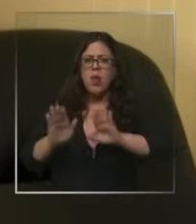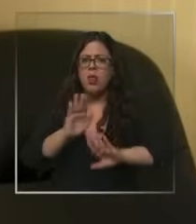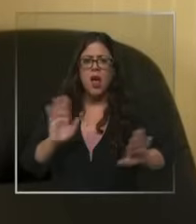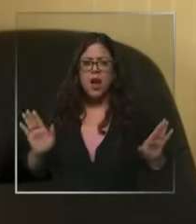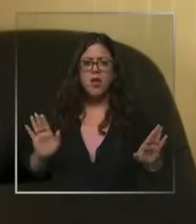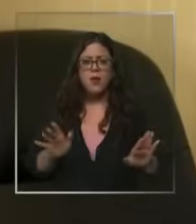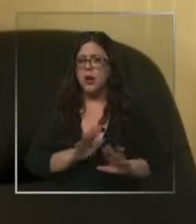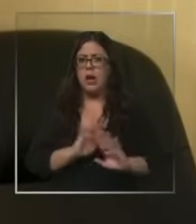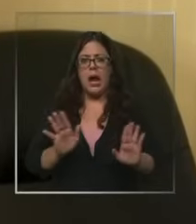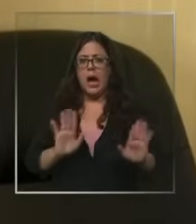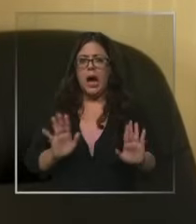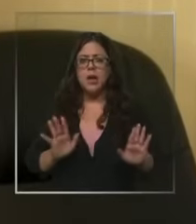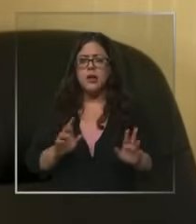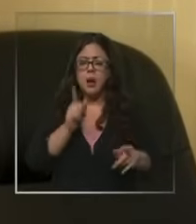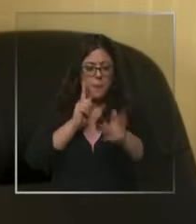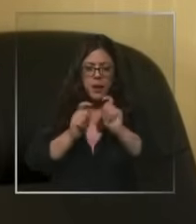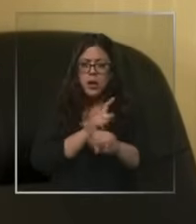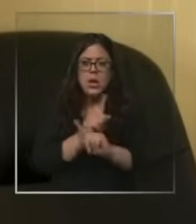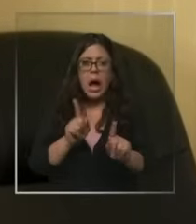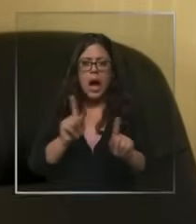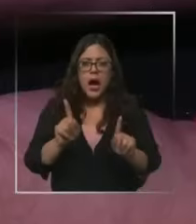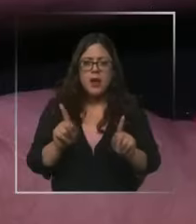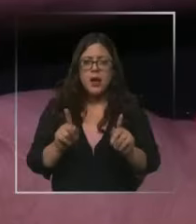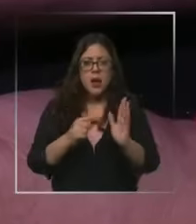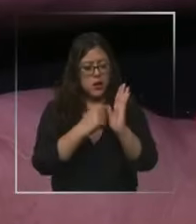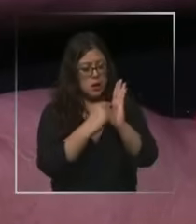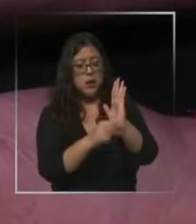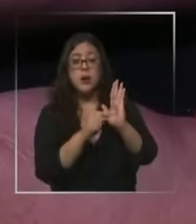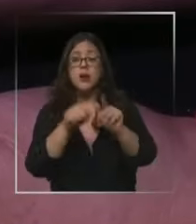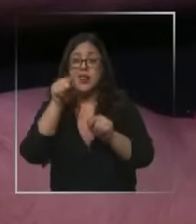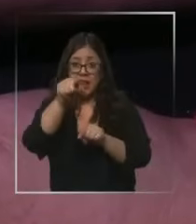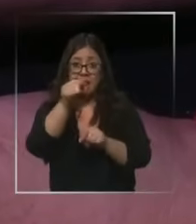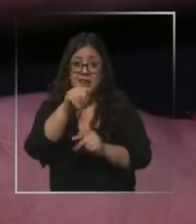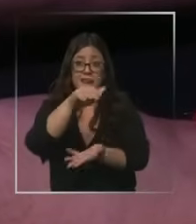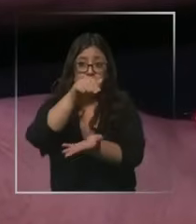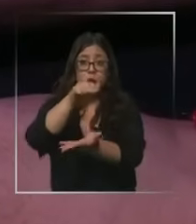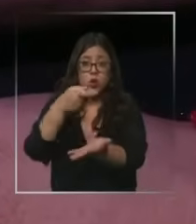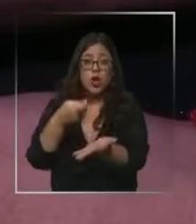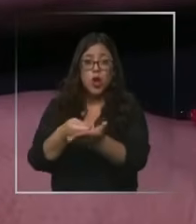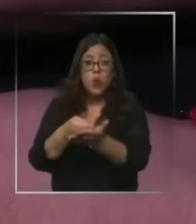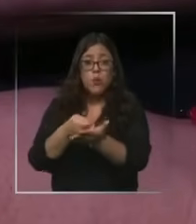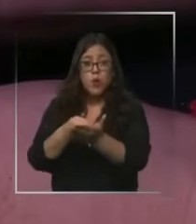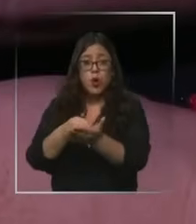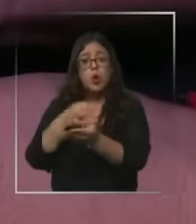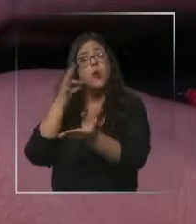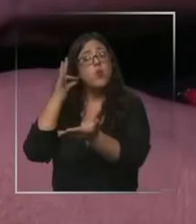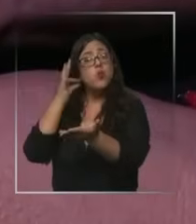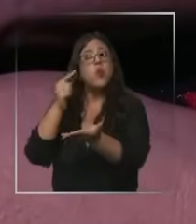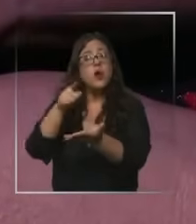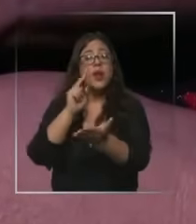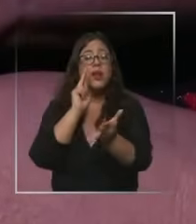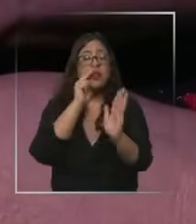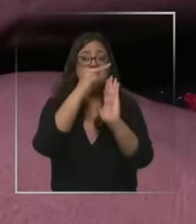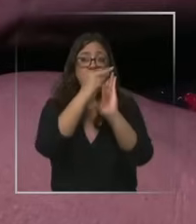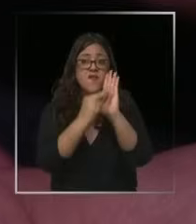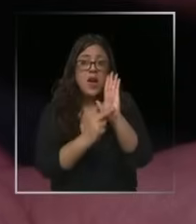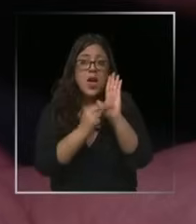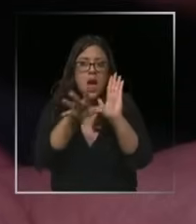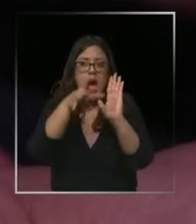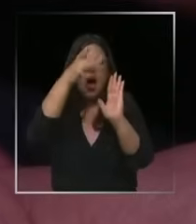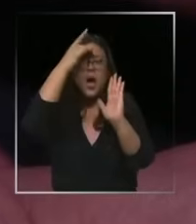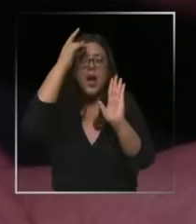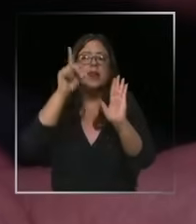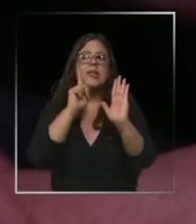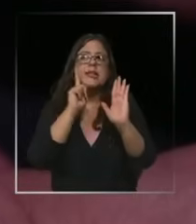tenga cuidado, que inflamable, no tiene ningún detalle de eso. Este es el producto que compró Marisol. Al ver sus ingredientes nos damos cuenta